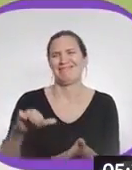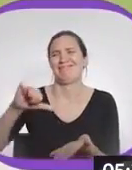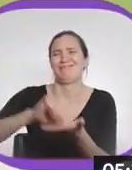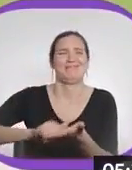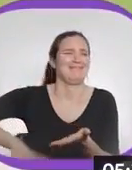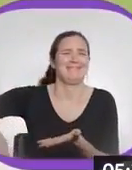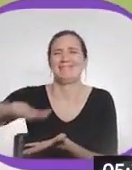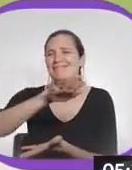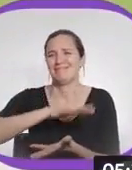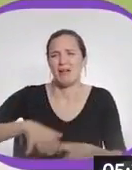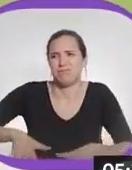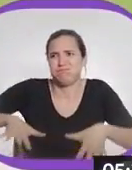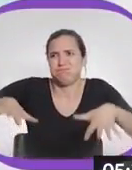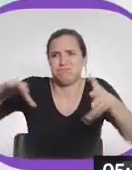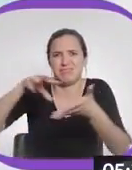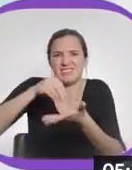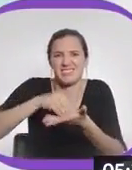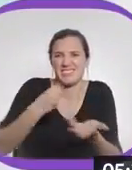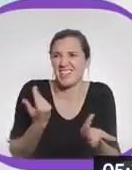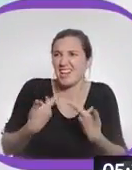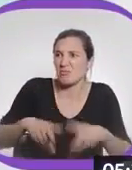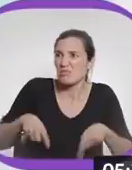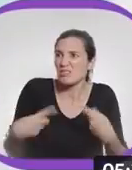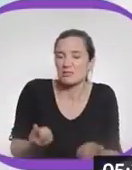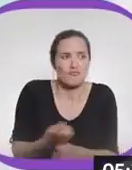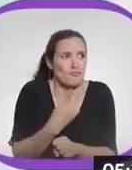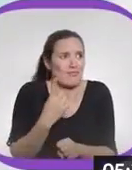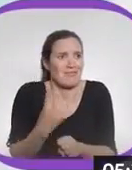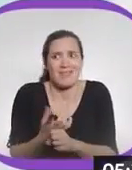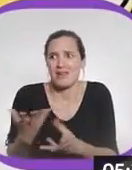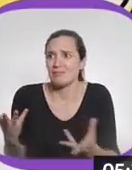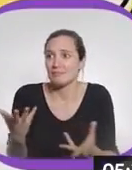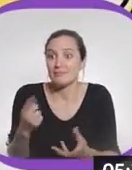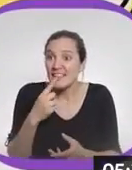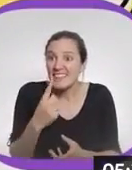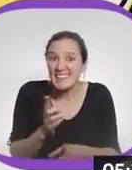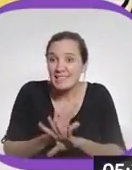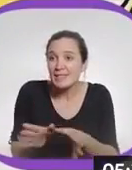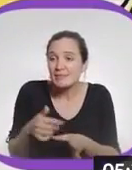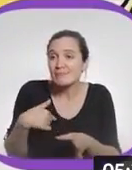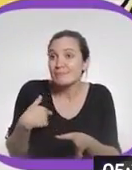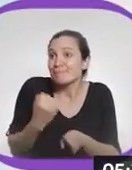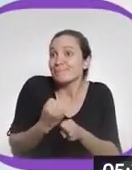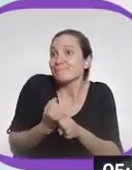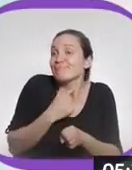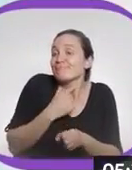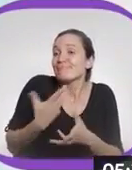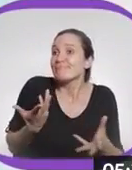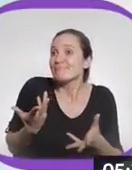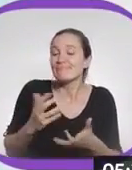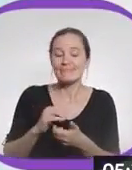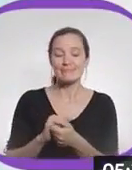ciudad! ¡Necesito que todo vuelva a la normalidad! ¡No podemos! ¡Sparky enterró nuestras varitas! ¡Te lo dije! ¡Estaba inspirado! ¡Sí que